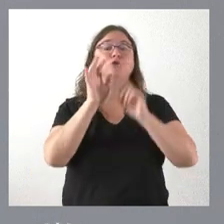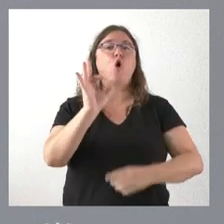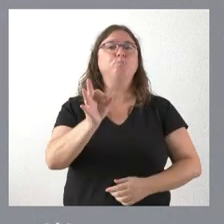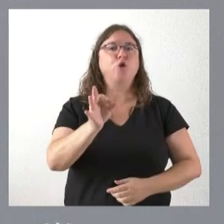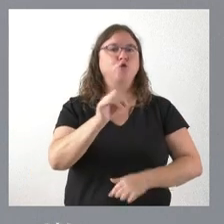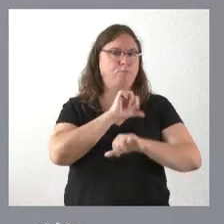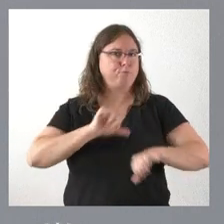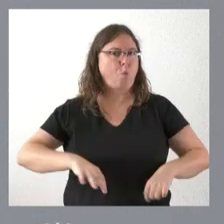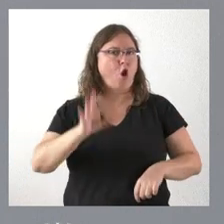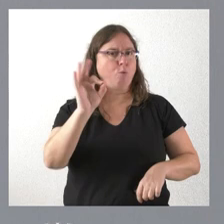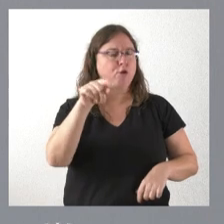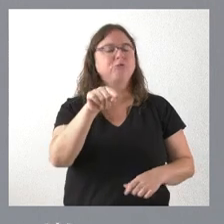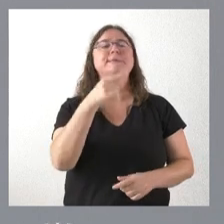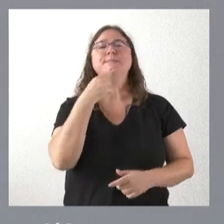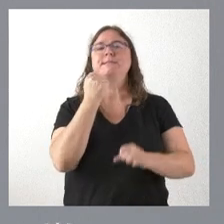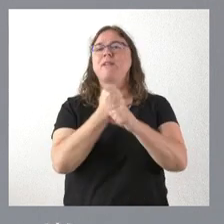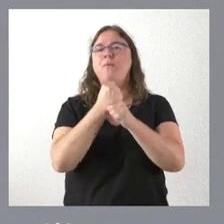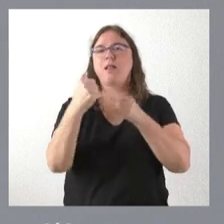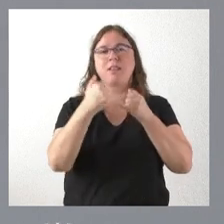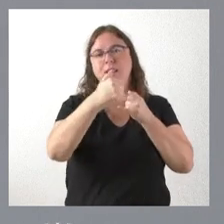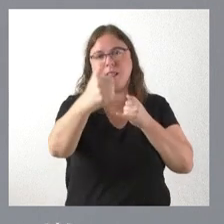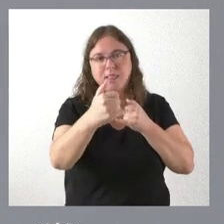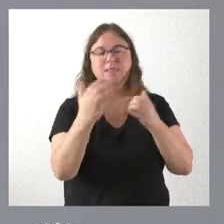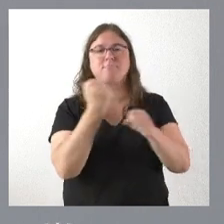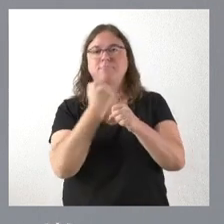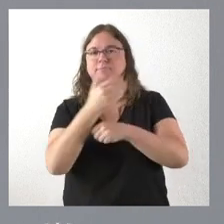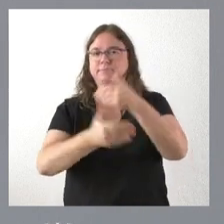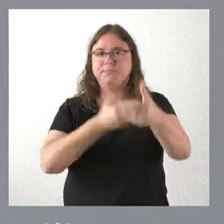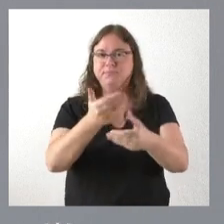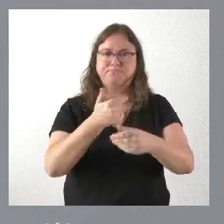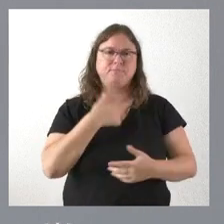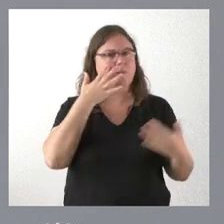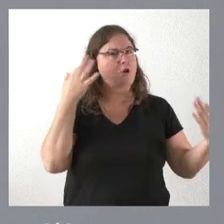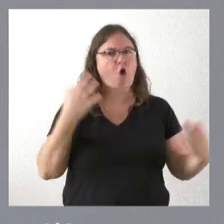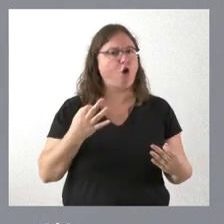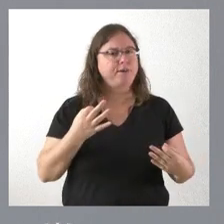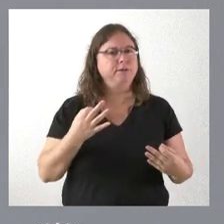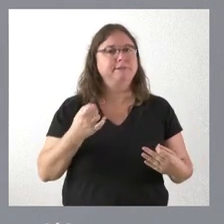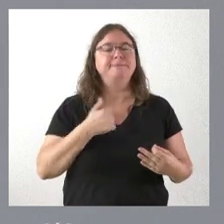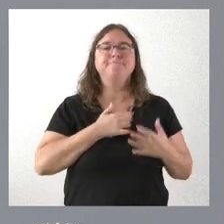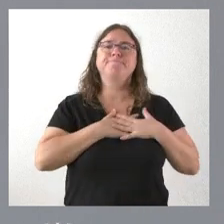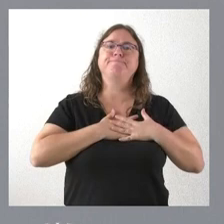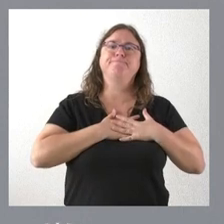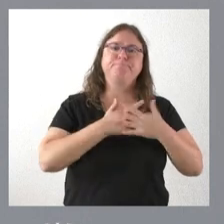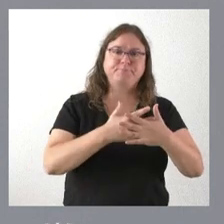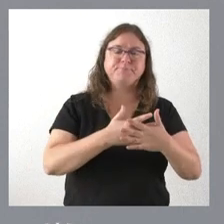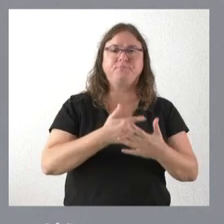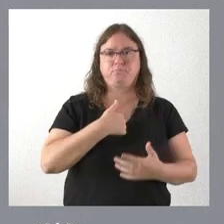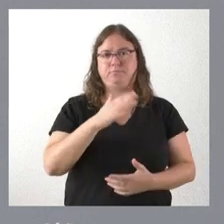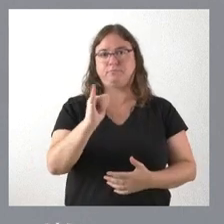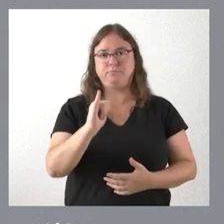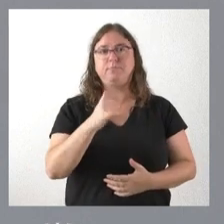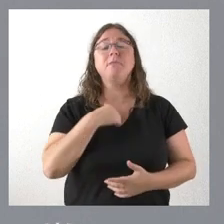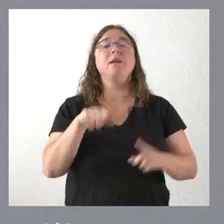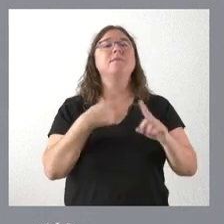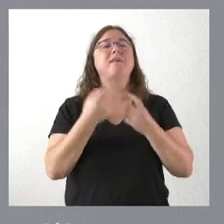es una línea de trabajo en la que se viene actuando lógicamente es una voluntad que tenemos pero hay